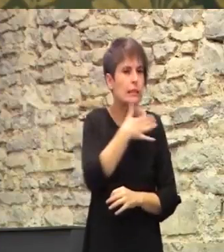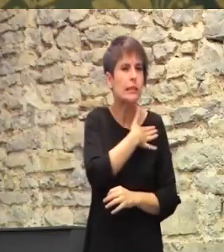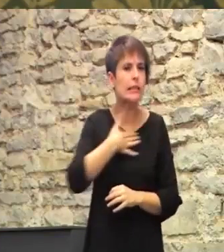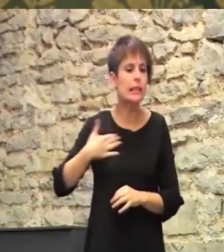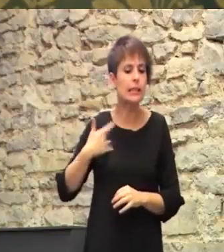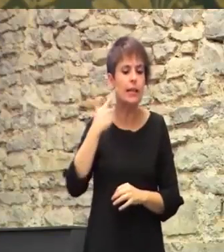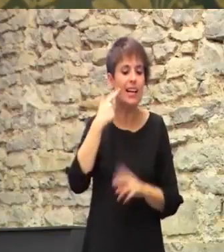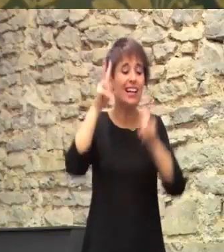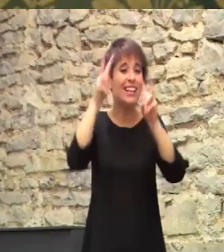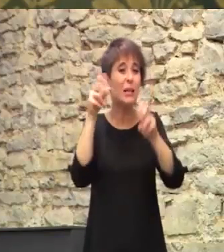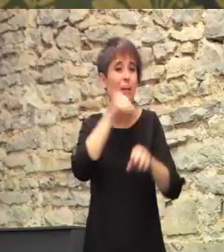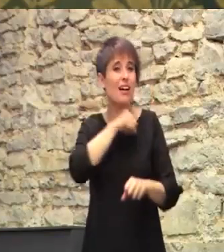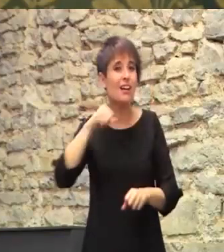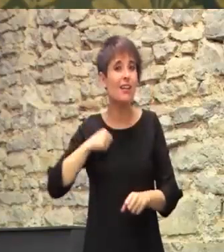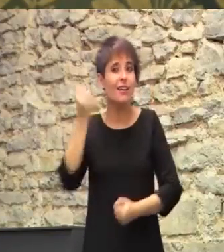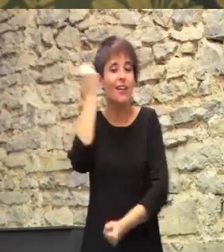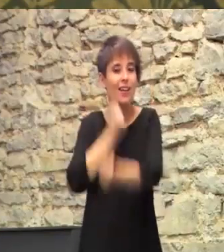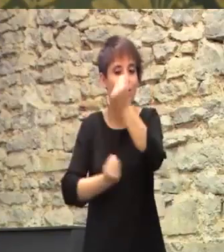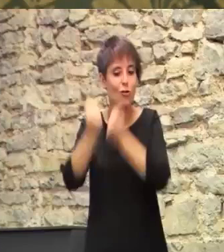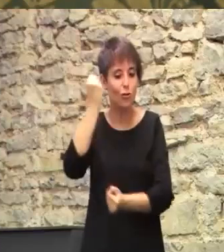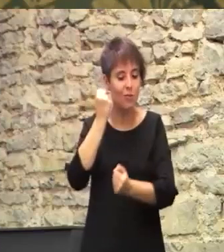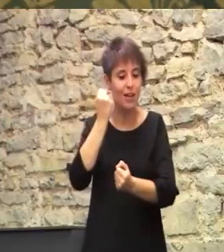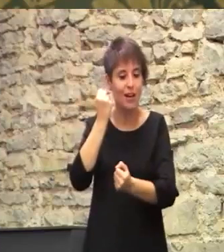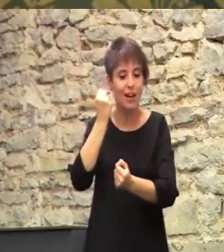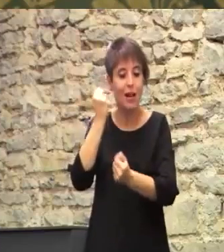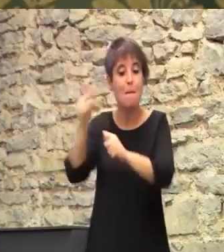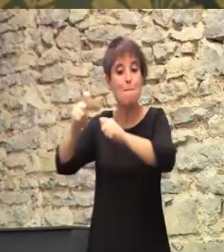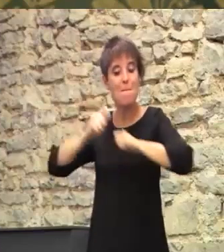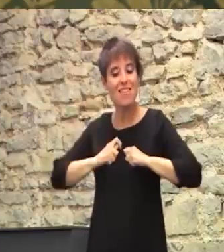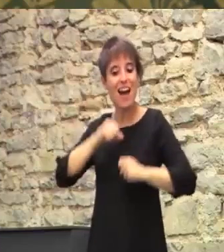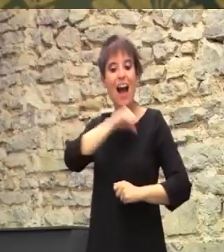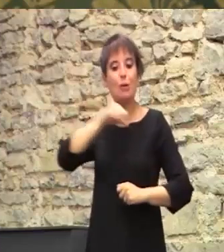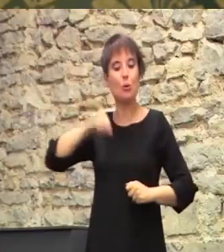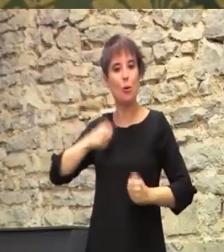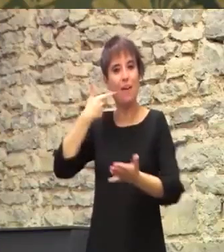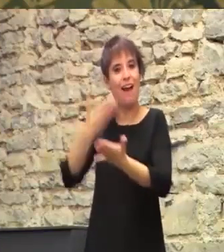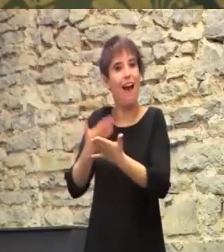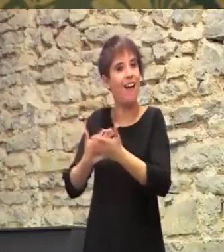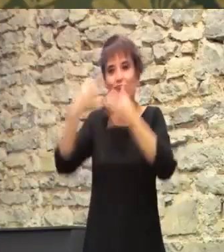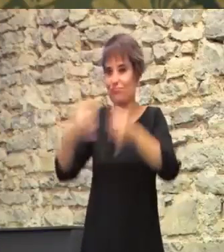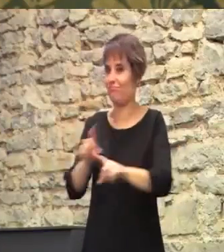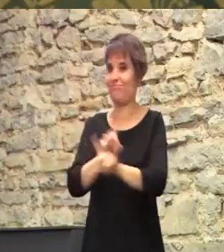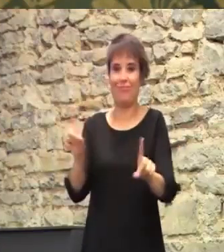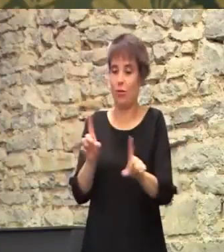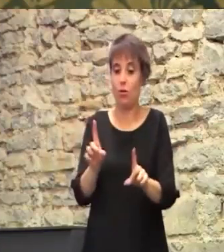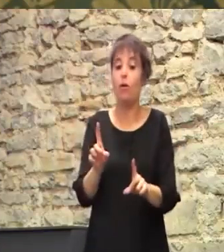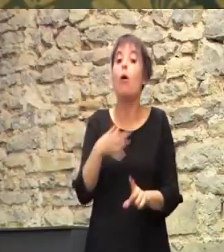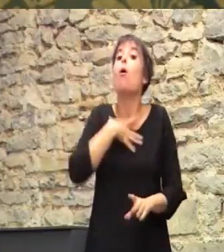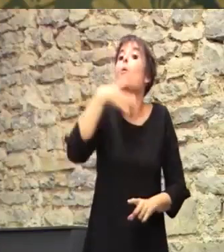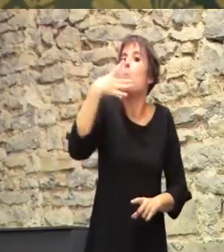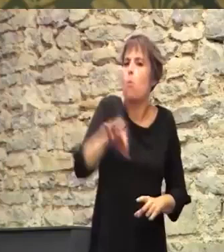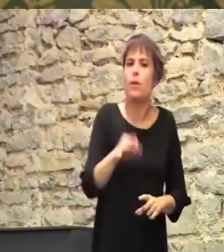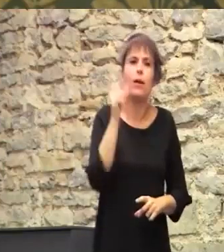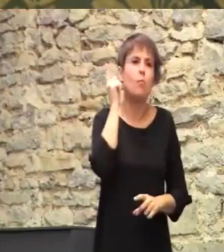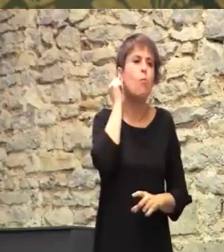la independencia económica no era garantía de autonomía es decir que podían haber muchas mujeres